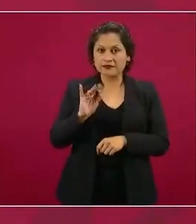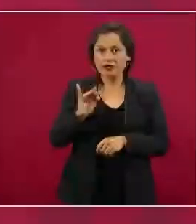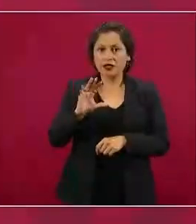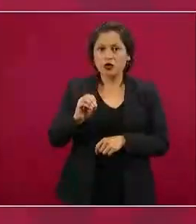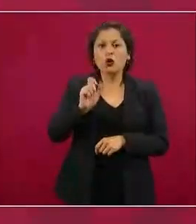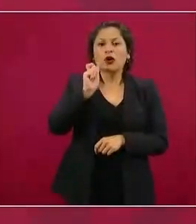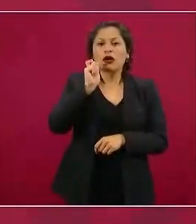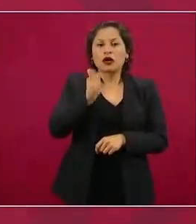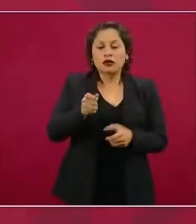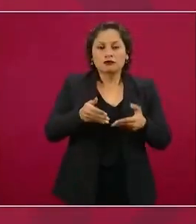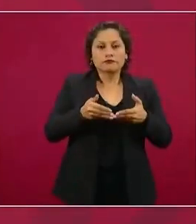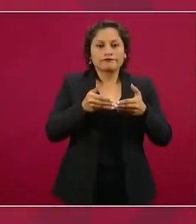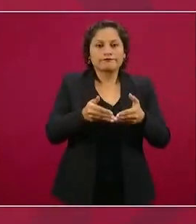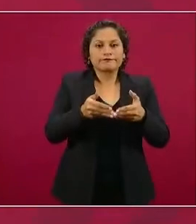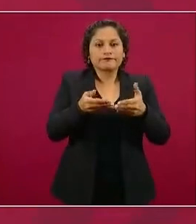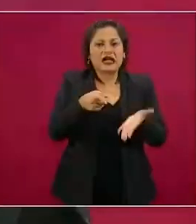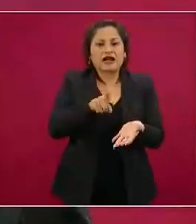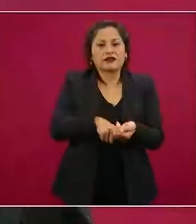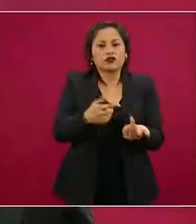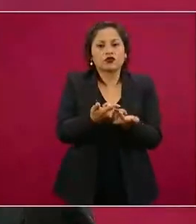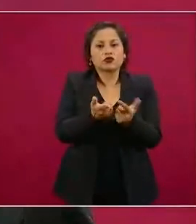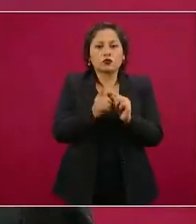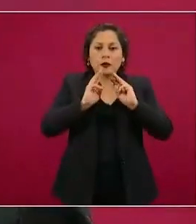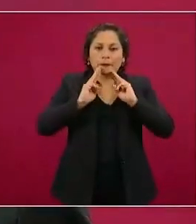prácticamente tomados por la delincuencia.